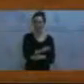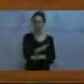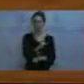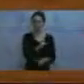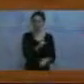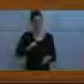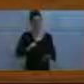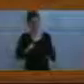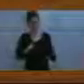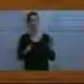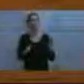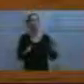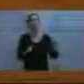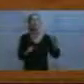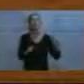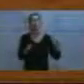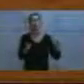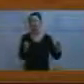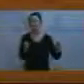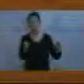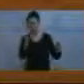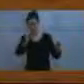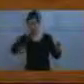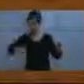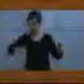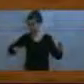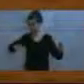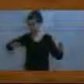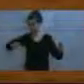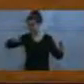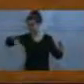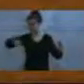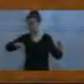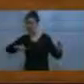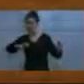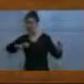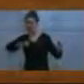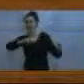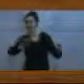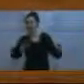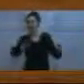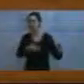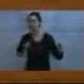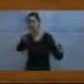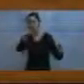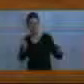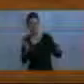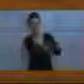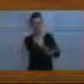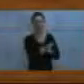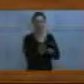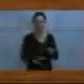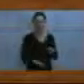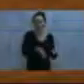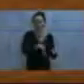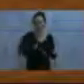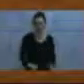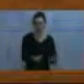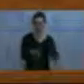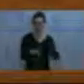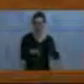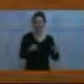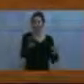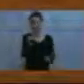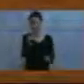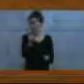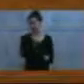lo privado y que la gente utiliza, las parejas asturianas, por proximidad, por horarios, pero también por dinero,